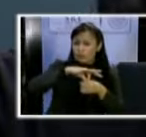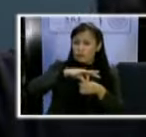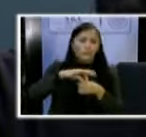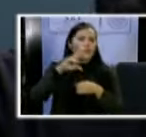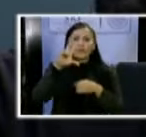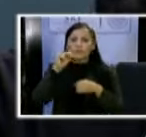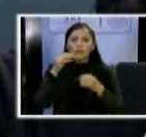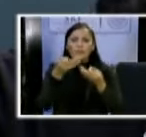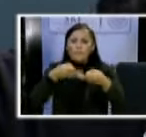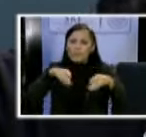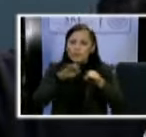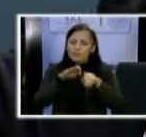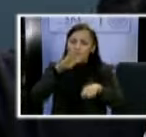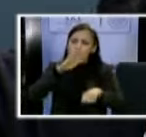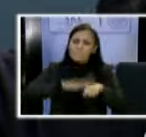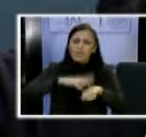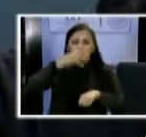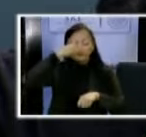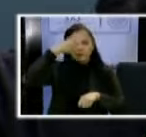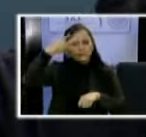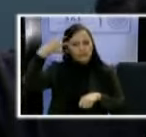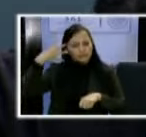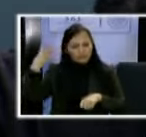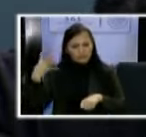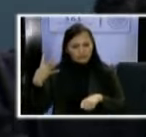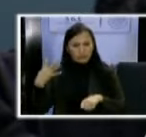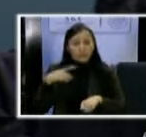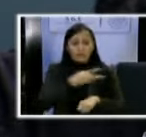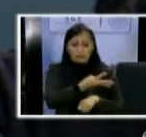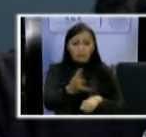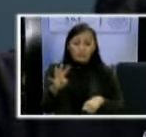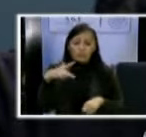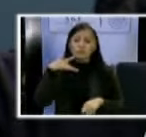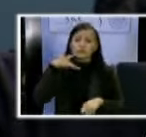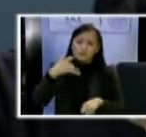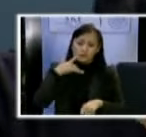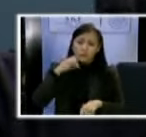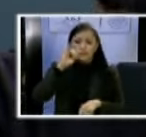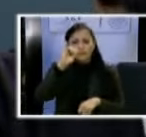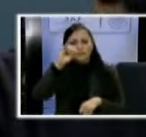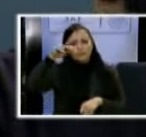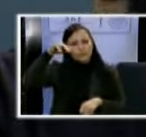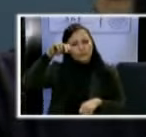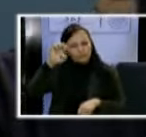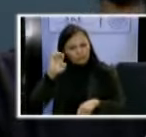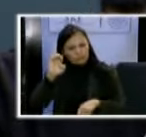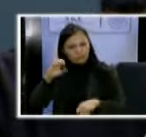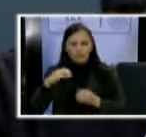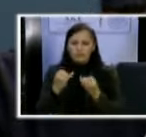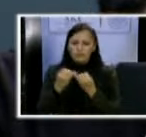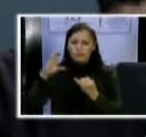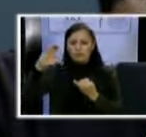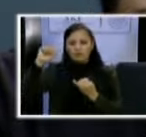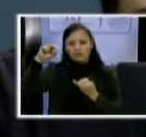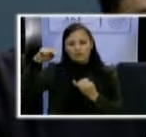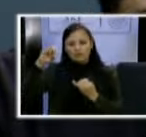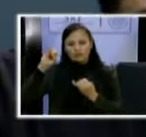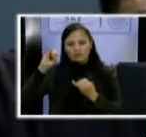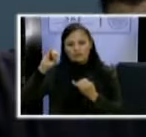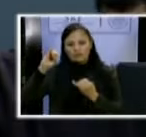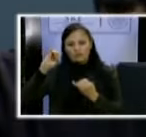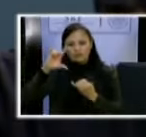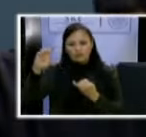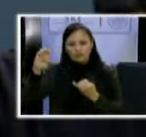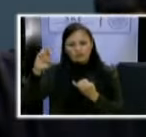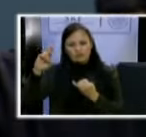credencial. Y sé que están haciendo esfuerzos entre el INE y la Cancillería para hacer el registro